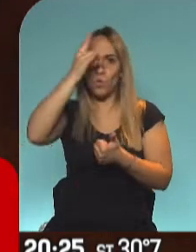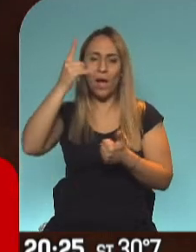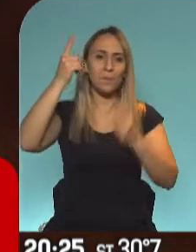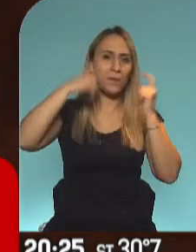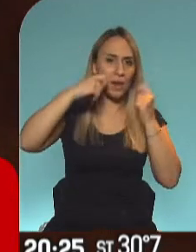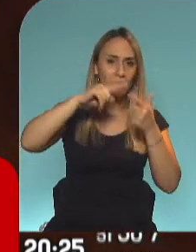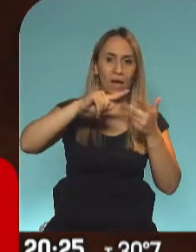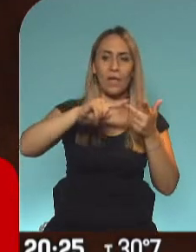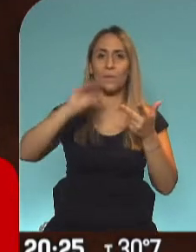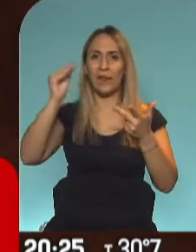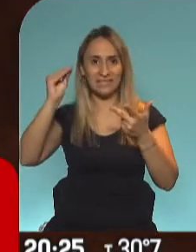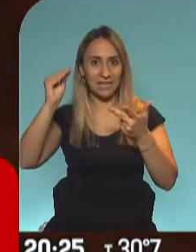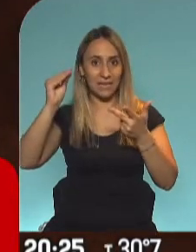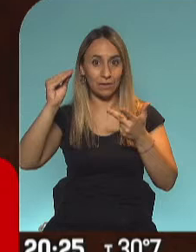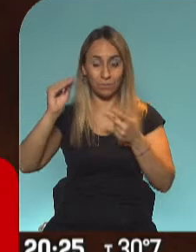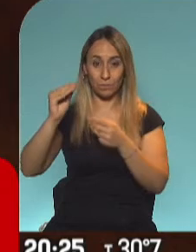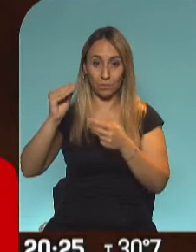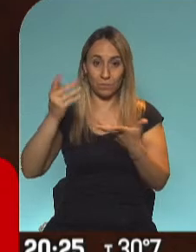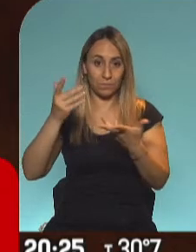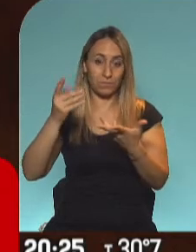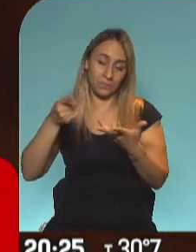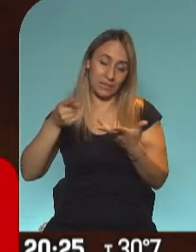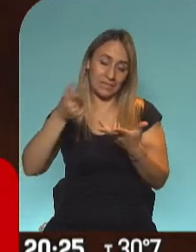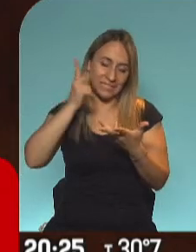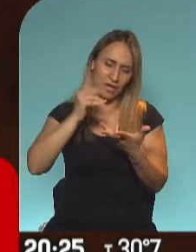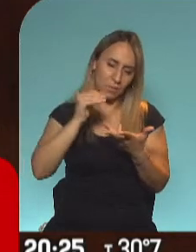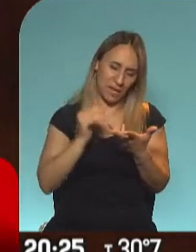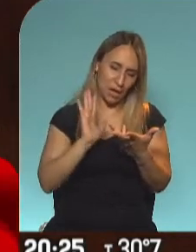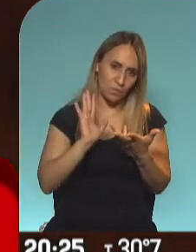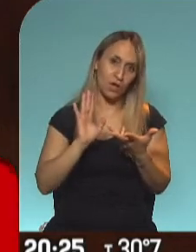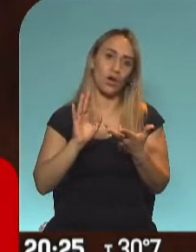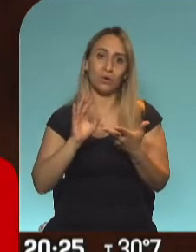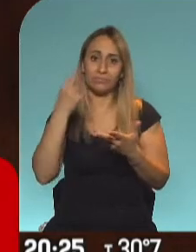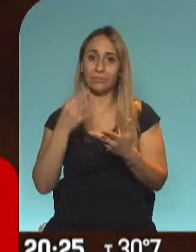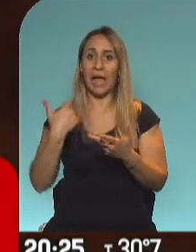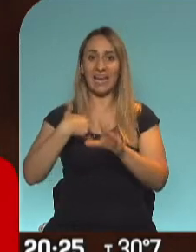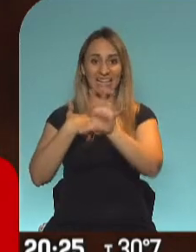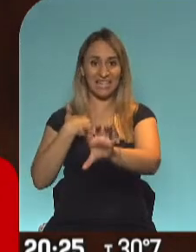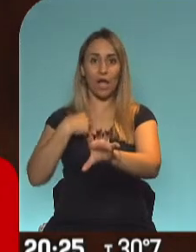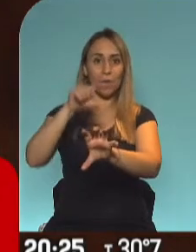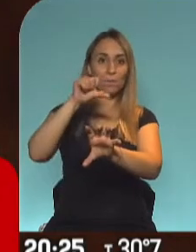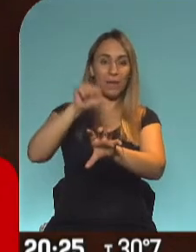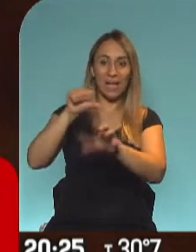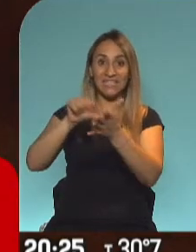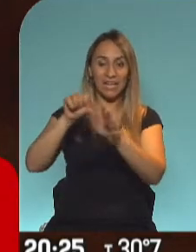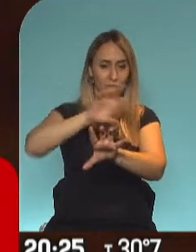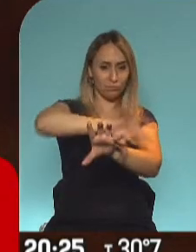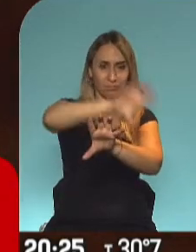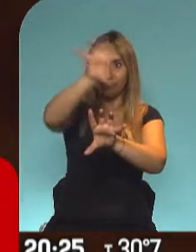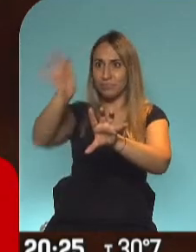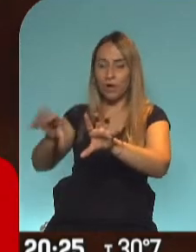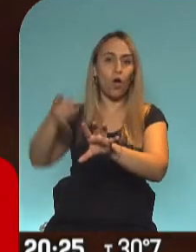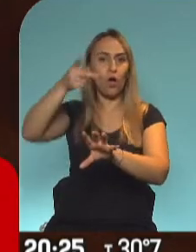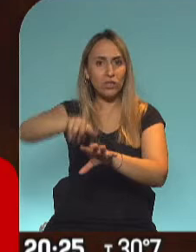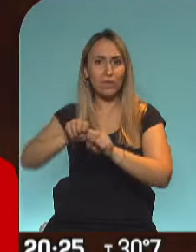Paraguay, se llame Brasil, más débilmente Chile, pero todos están teniendo incremento de los casos.